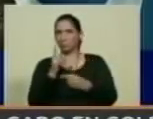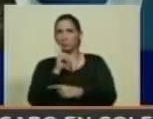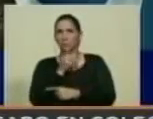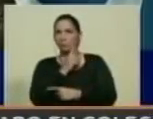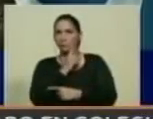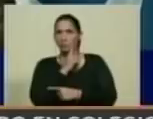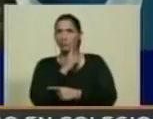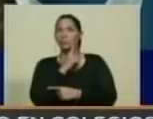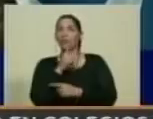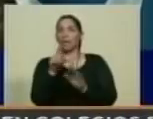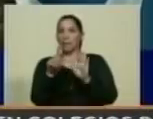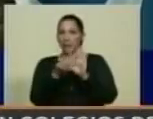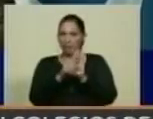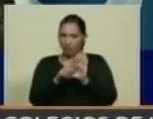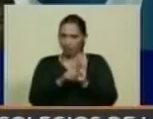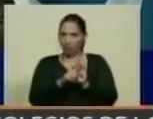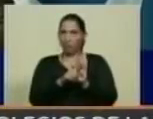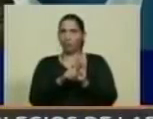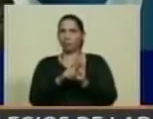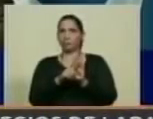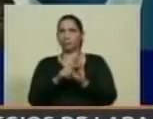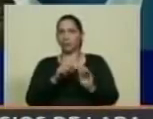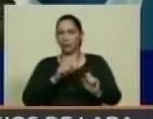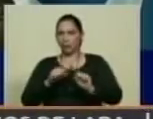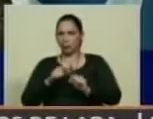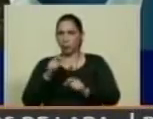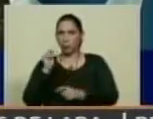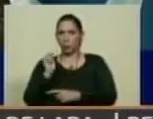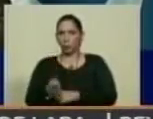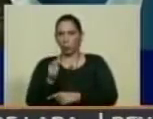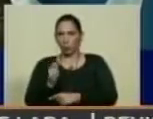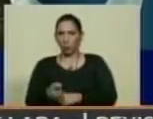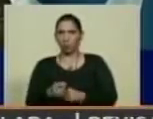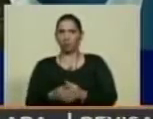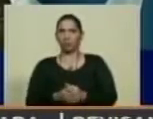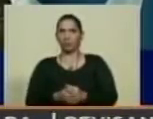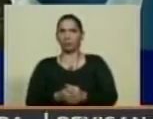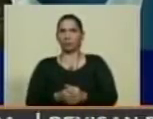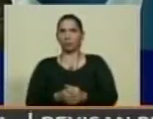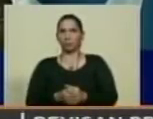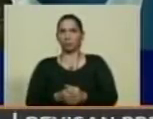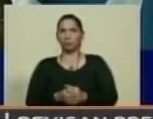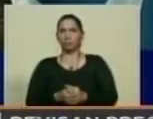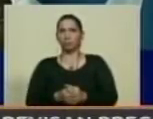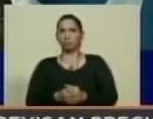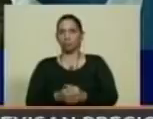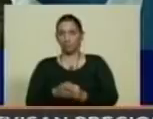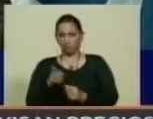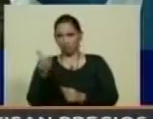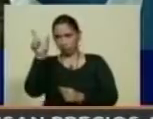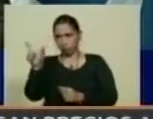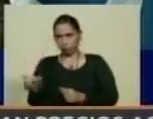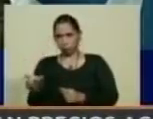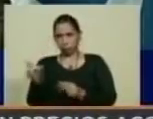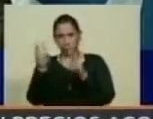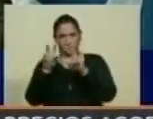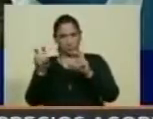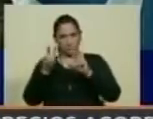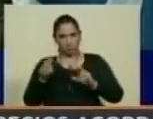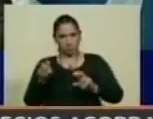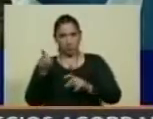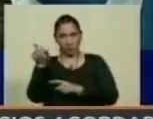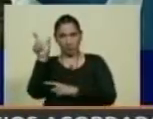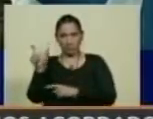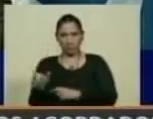reservas legales, las acciones jurídicas para la judicialización de dicho ciudadano. Ese